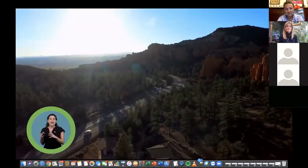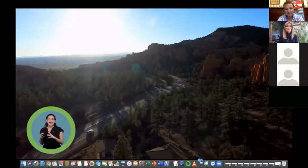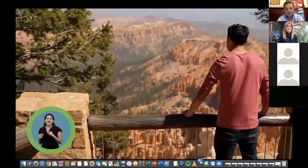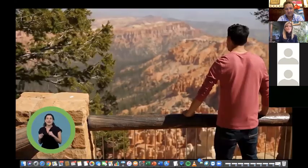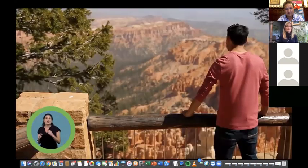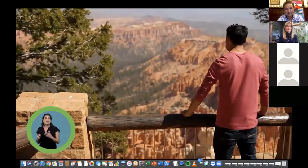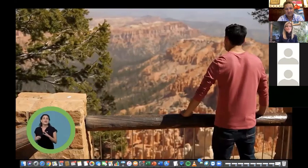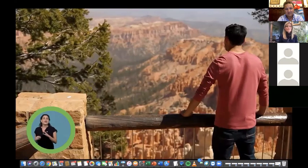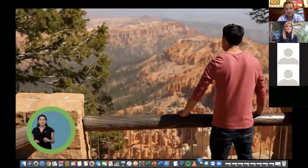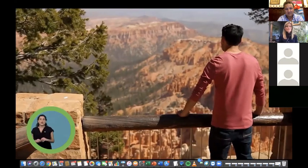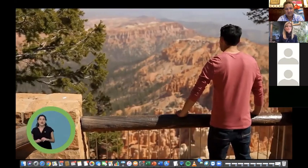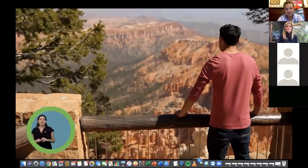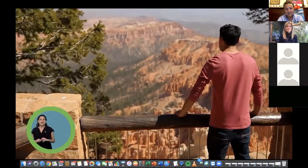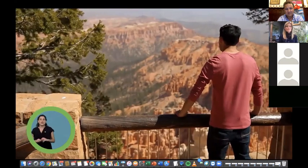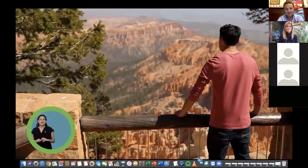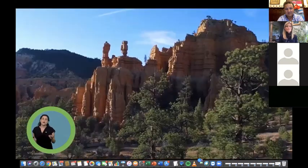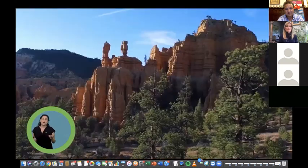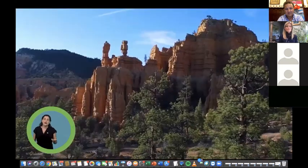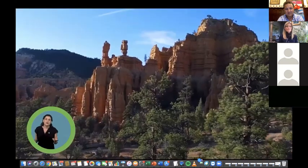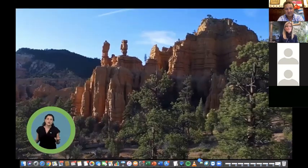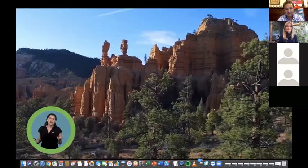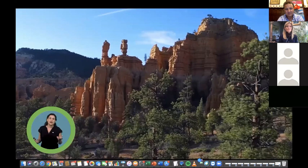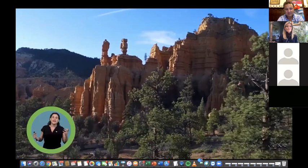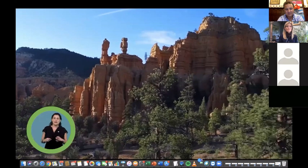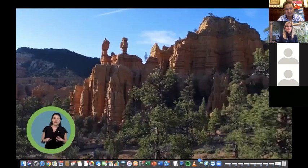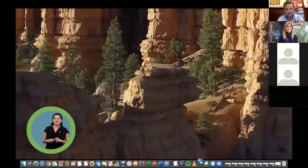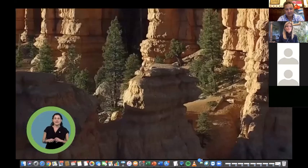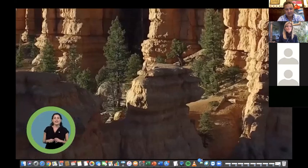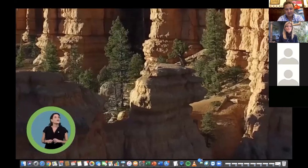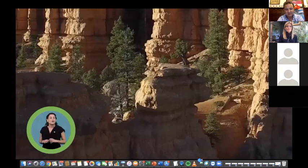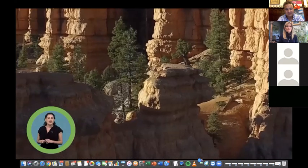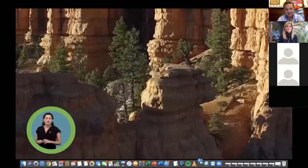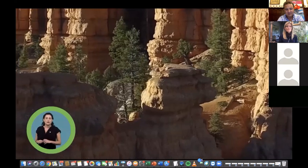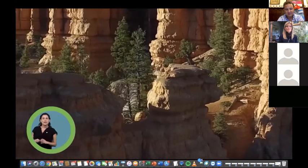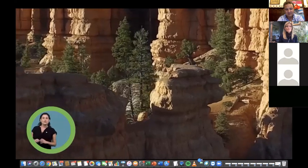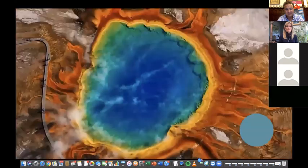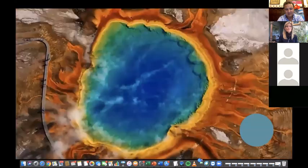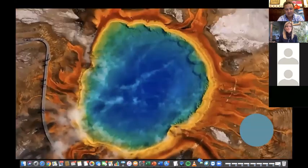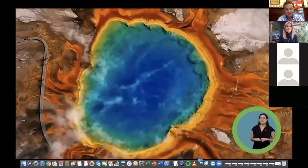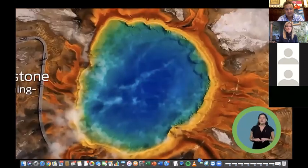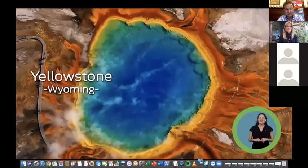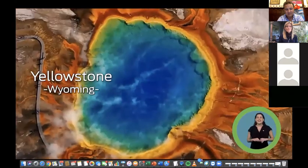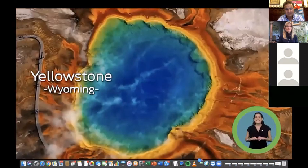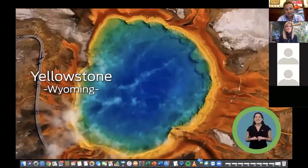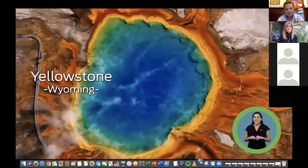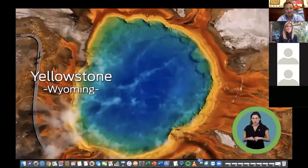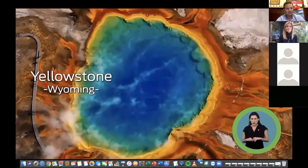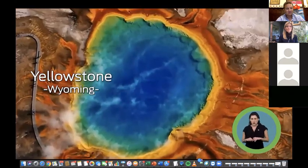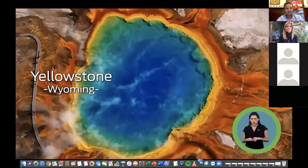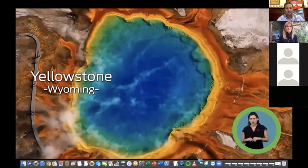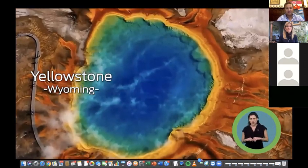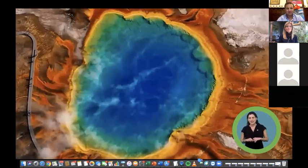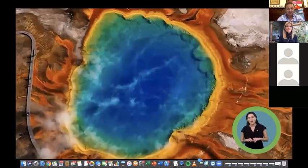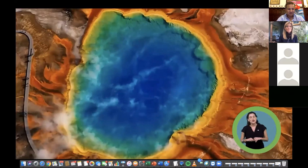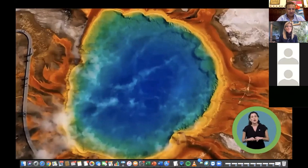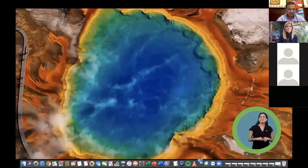puedan disfrutar de este parque y estén en contacto con la naturaleza. Les voy a platicar de Yellowstone. Este parque nacional lo comparten 3 estados de Estados